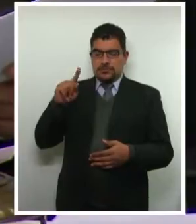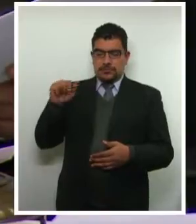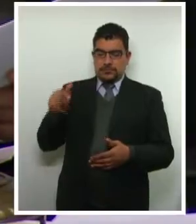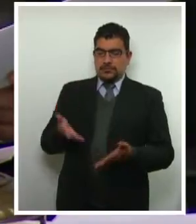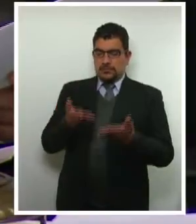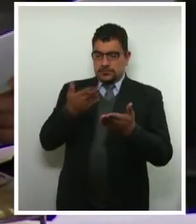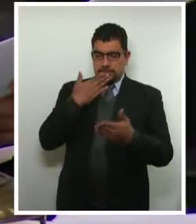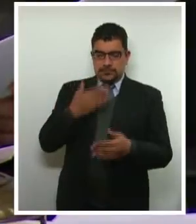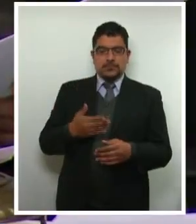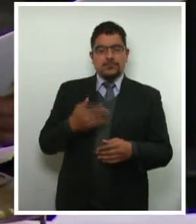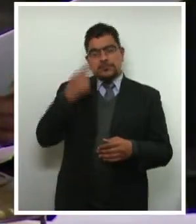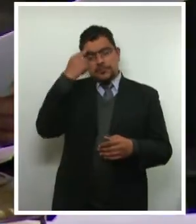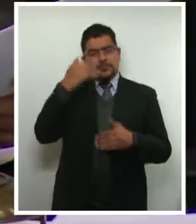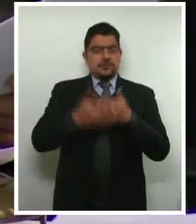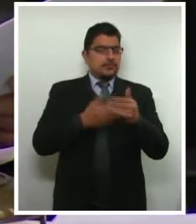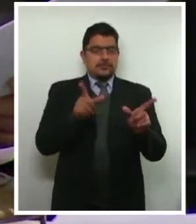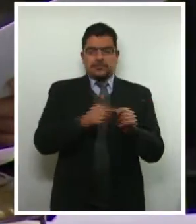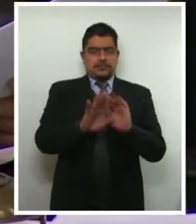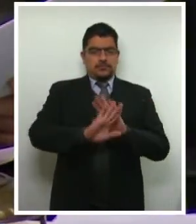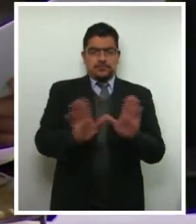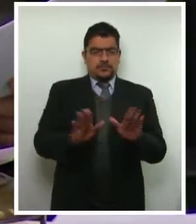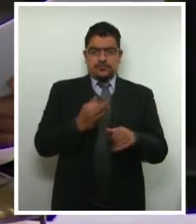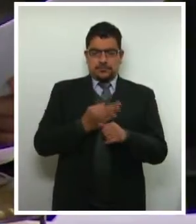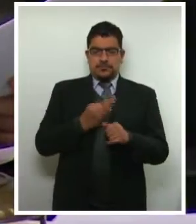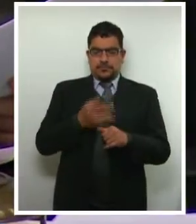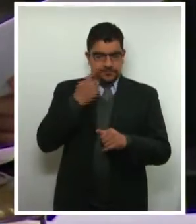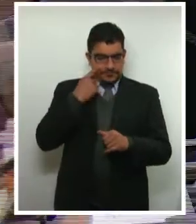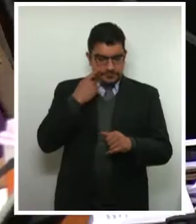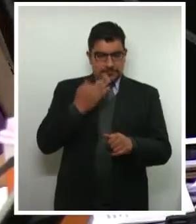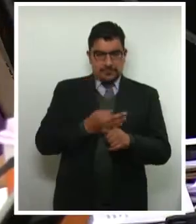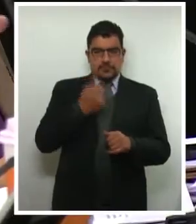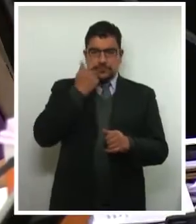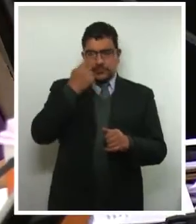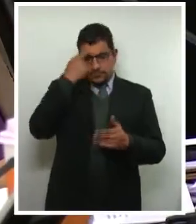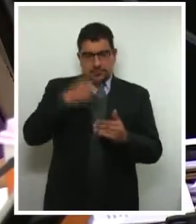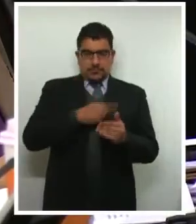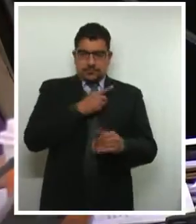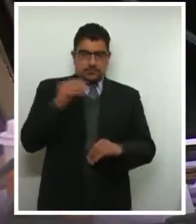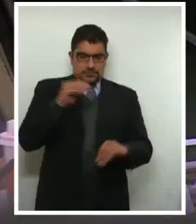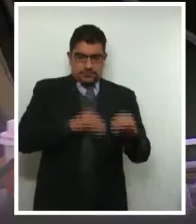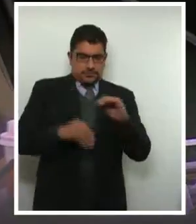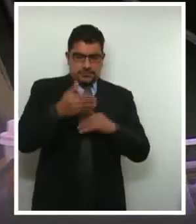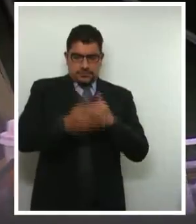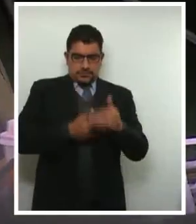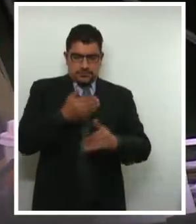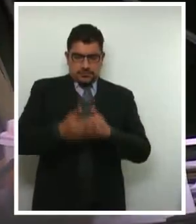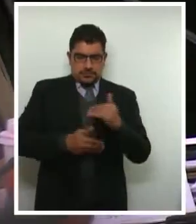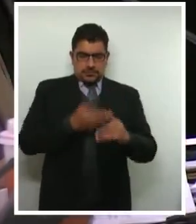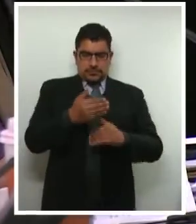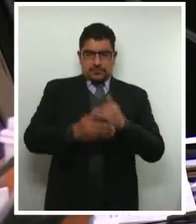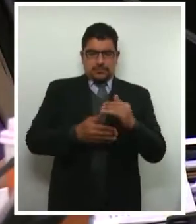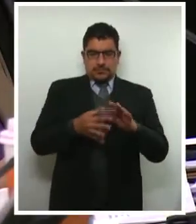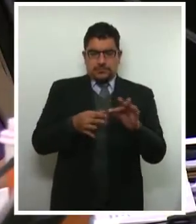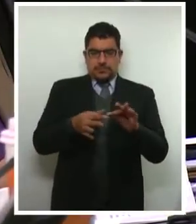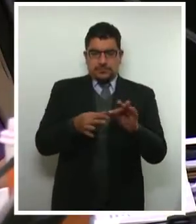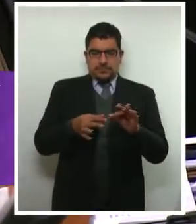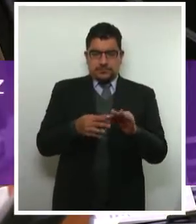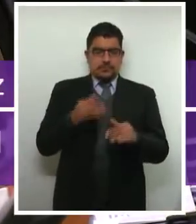Para procedimiento, Presidenta. Sí. Nada más. Creo que tenemos que ordenar un poquito este asunto porque